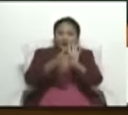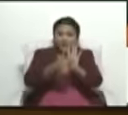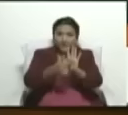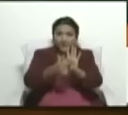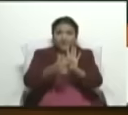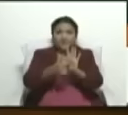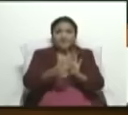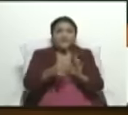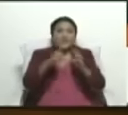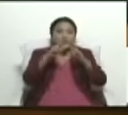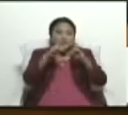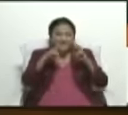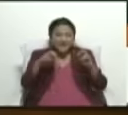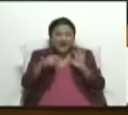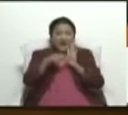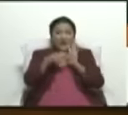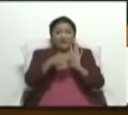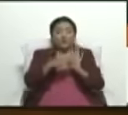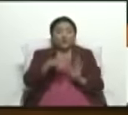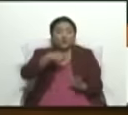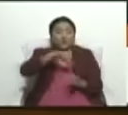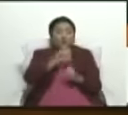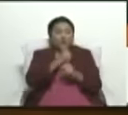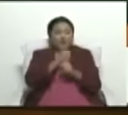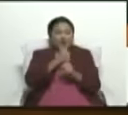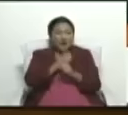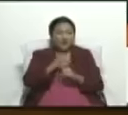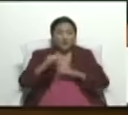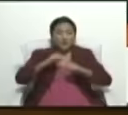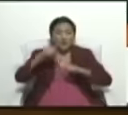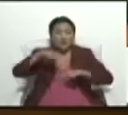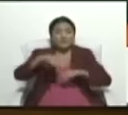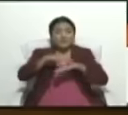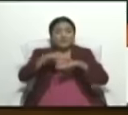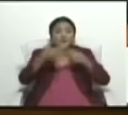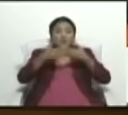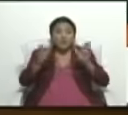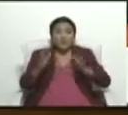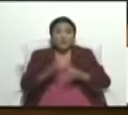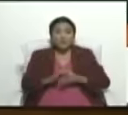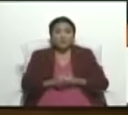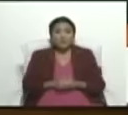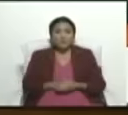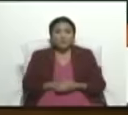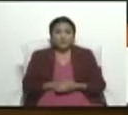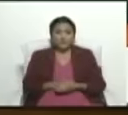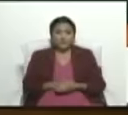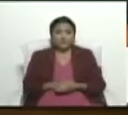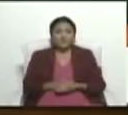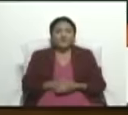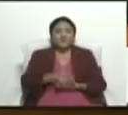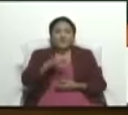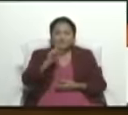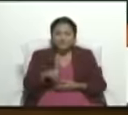premisa de nuestra gestión en el Ministerio Público. Quiero igualmente referir